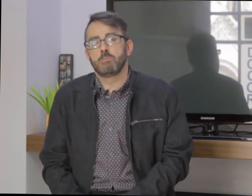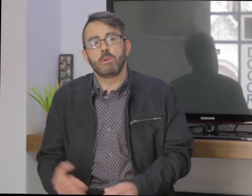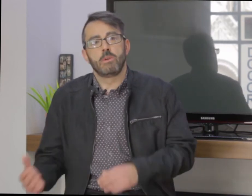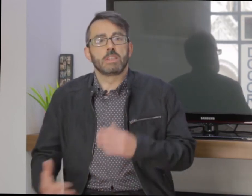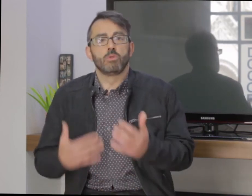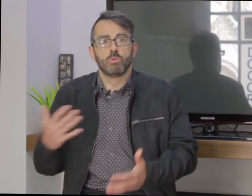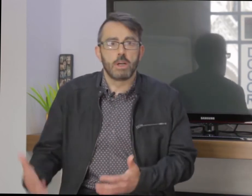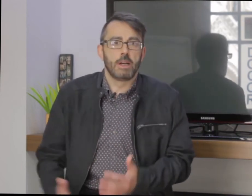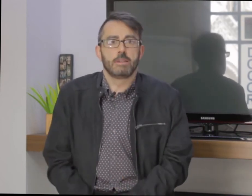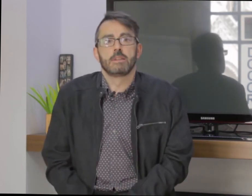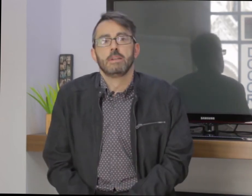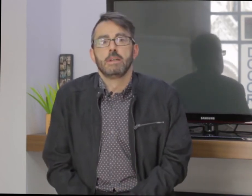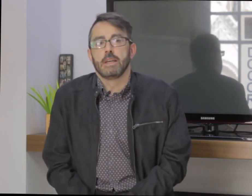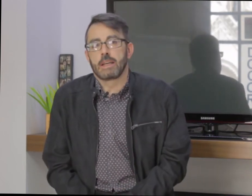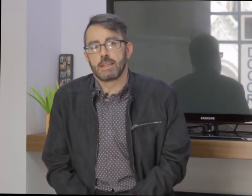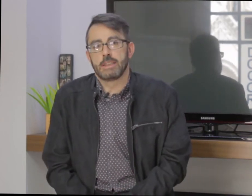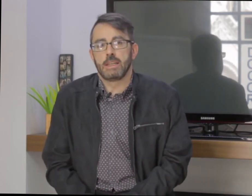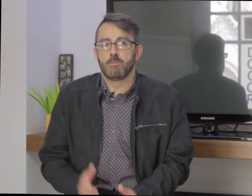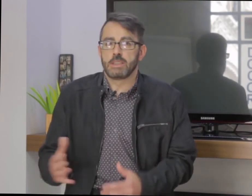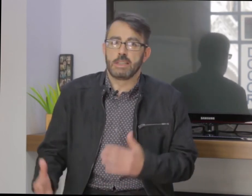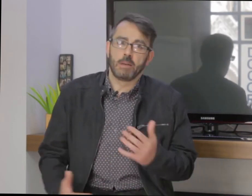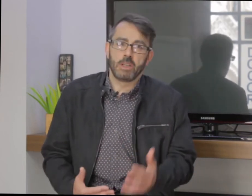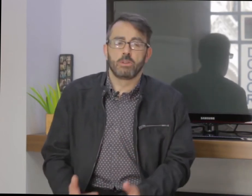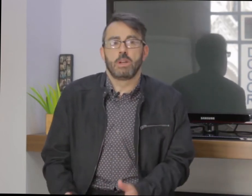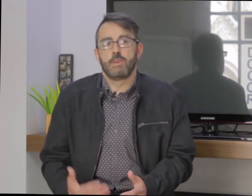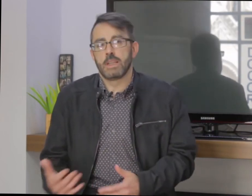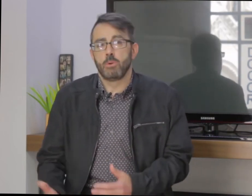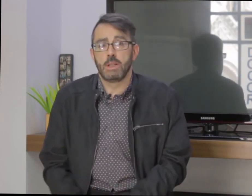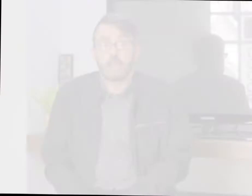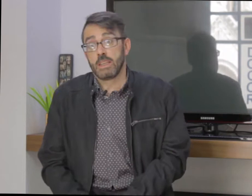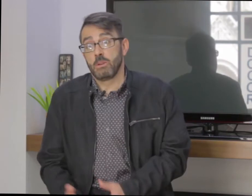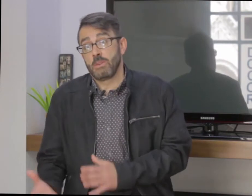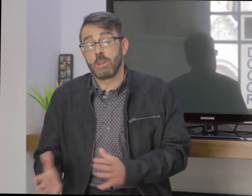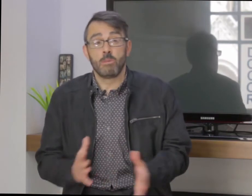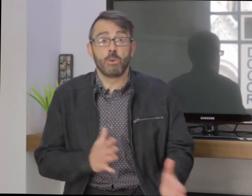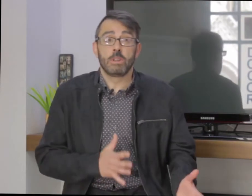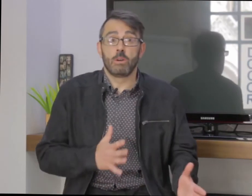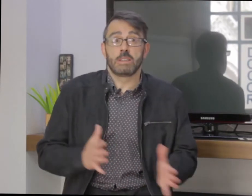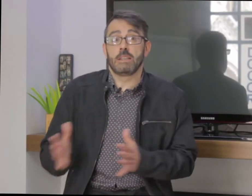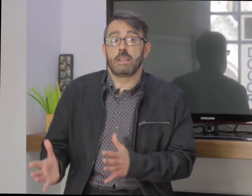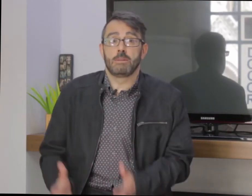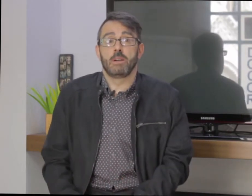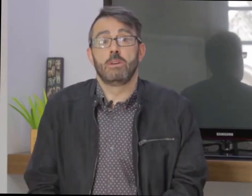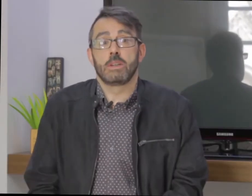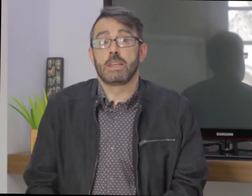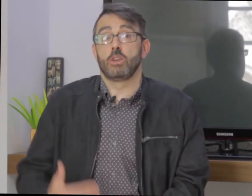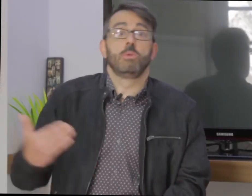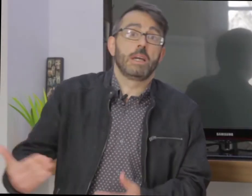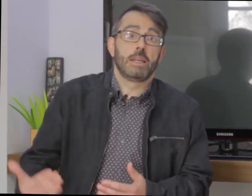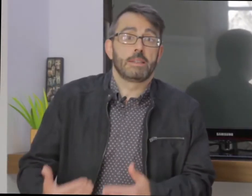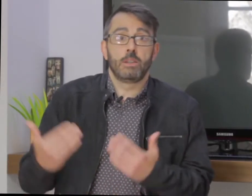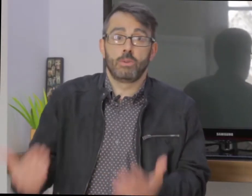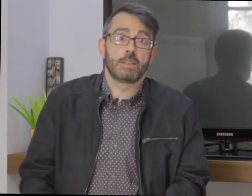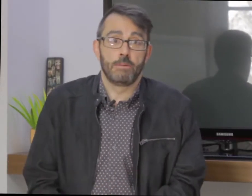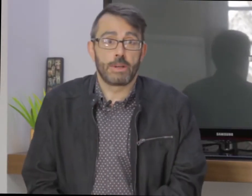han vivido de las burbujas en clase y demás el aislamiento la falta de movilidad quiero diferenciar un poco entre lo que es el teletrabajo y lo que es que te